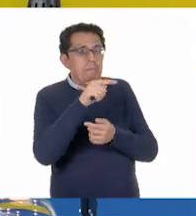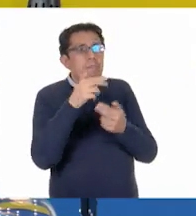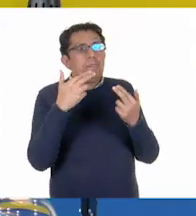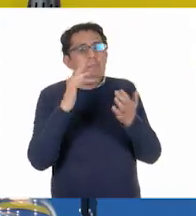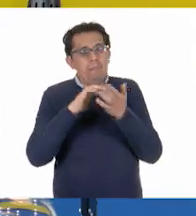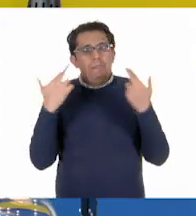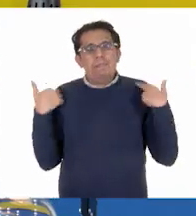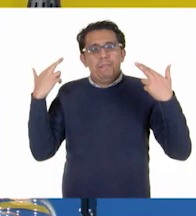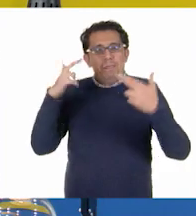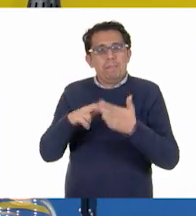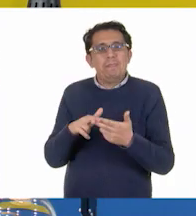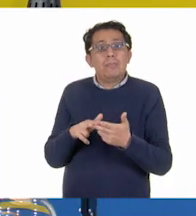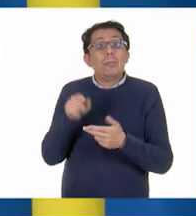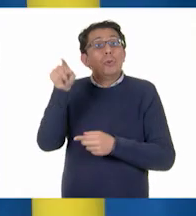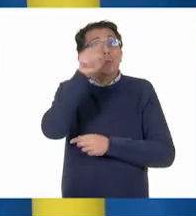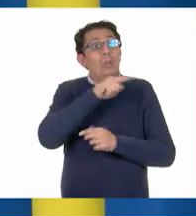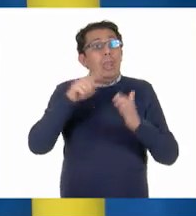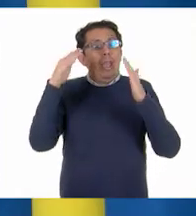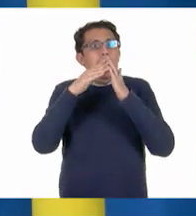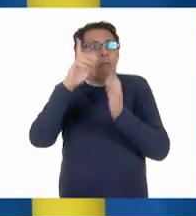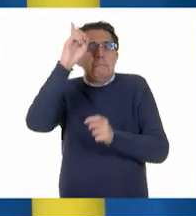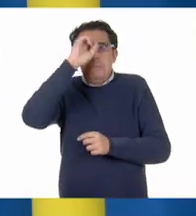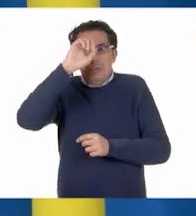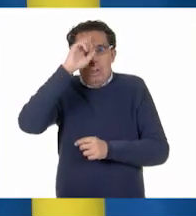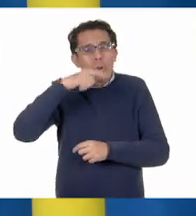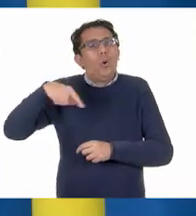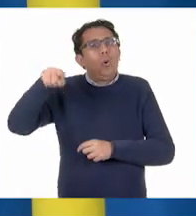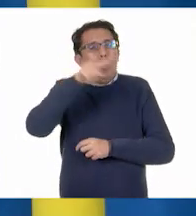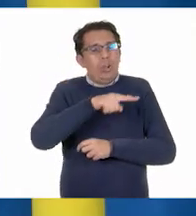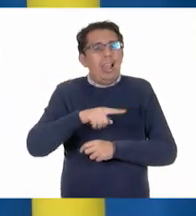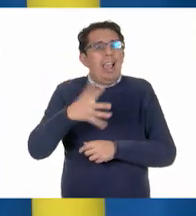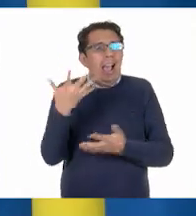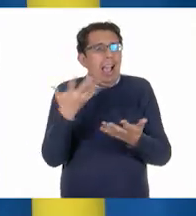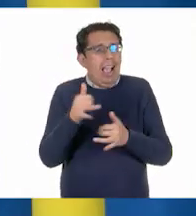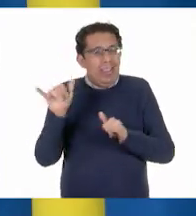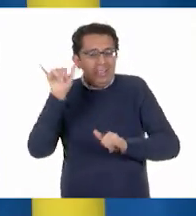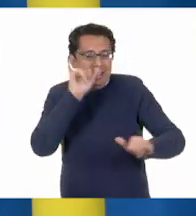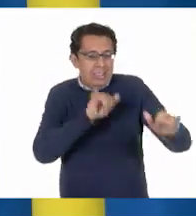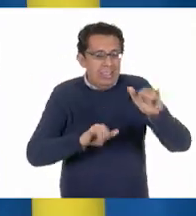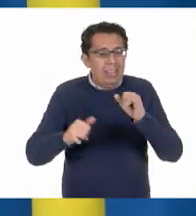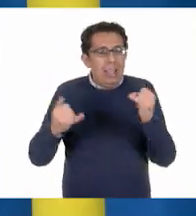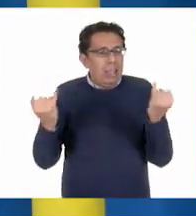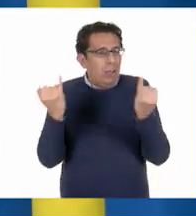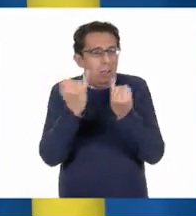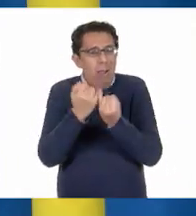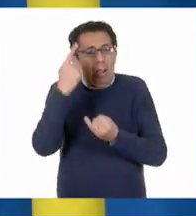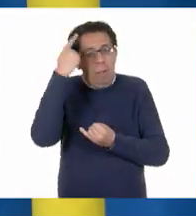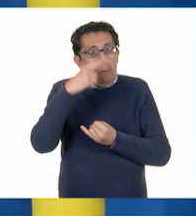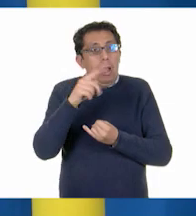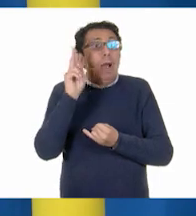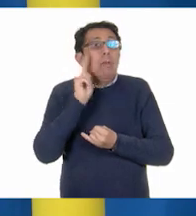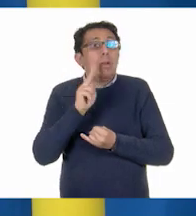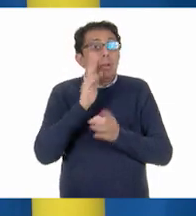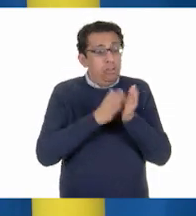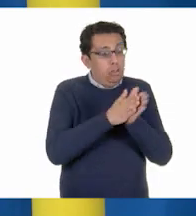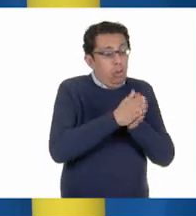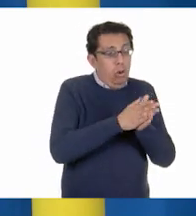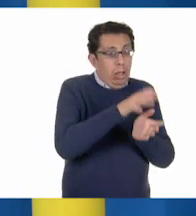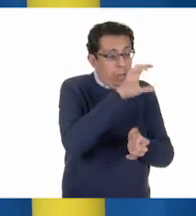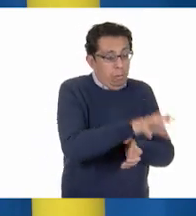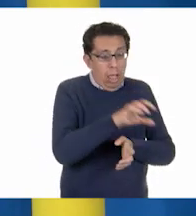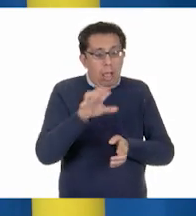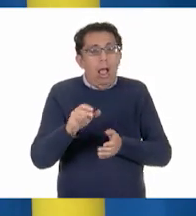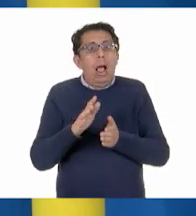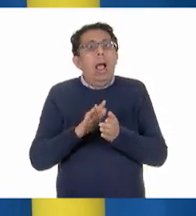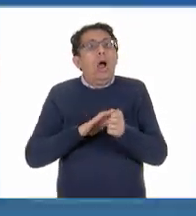maestra. Sí, en casa les recomiendo que hagan el mismo experimento para que vean cuál de los 2 chocolates se